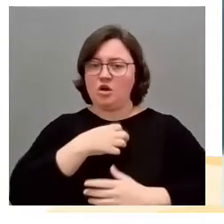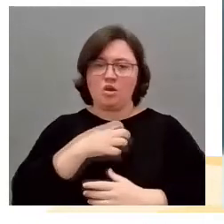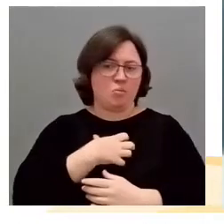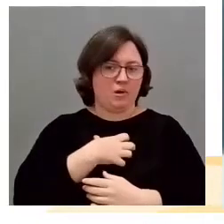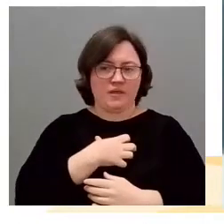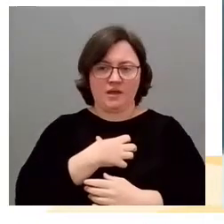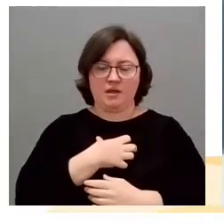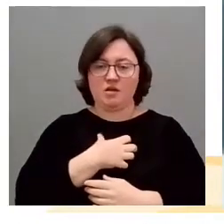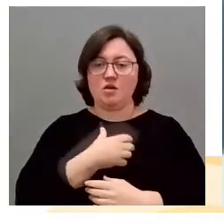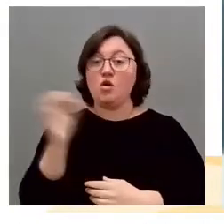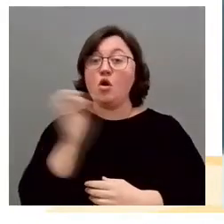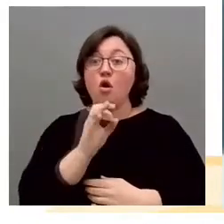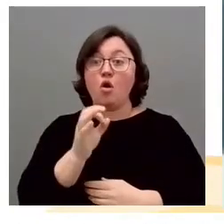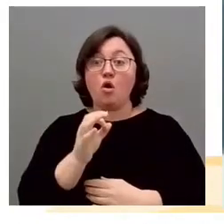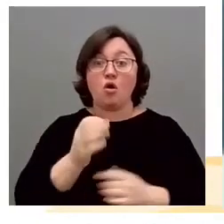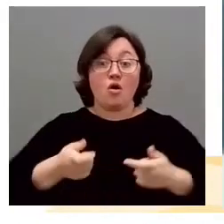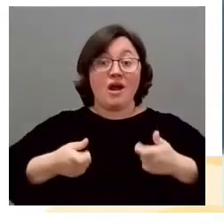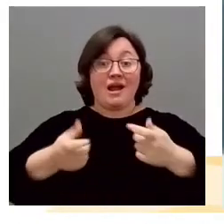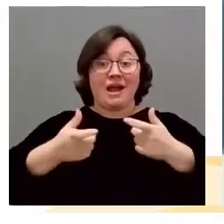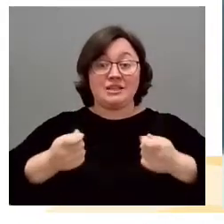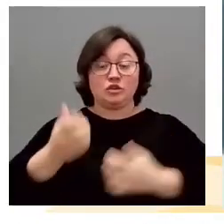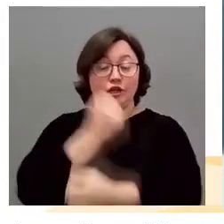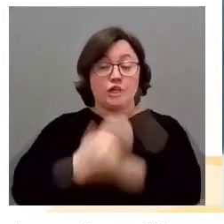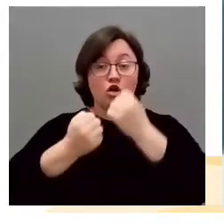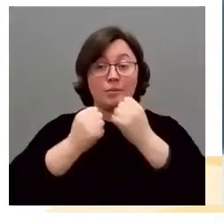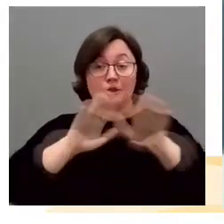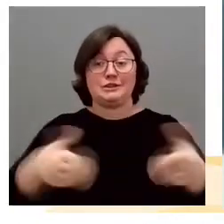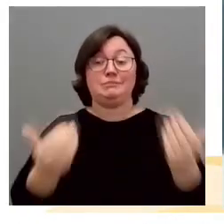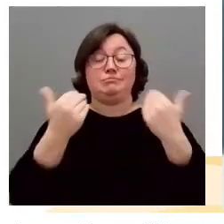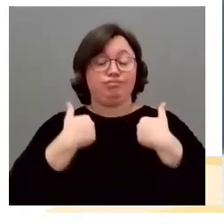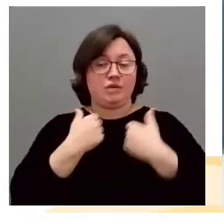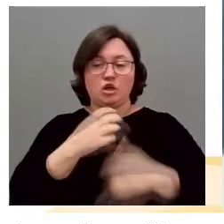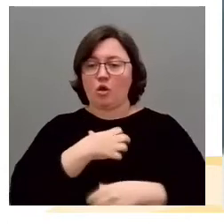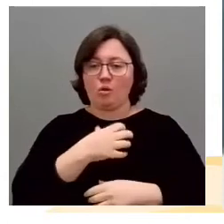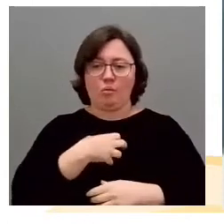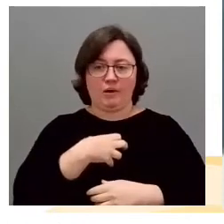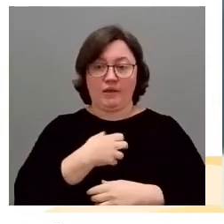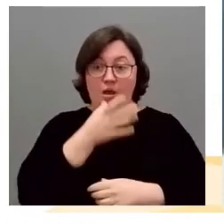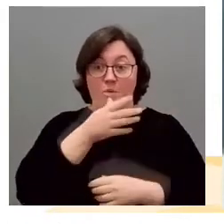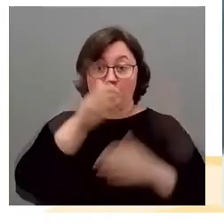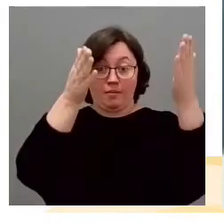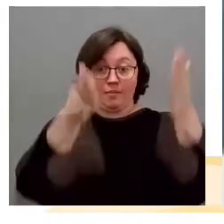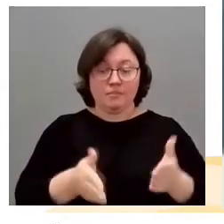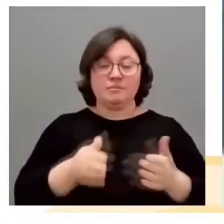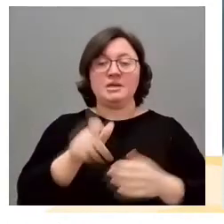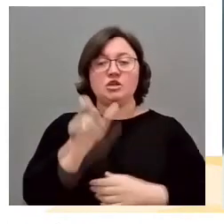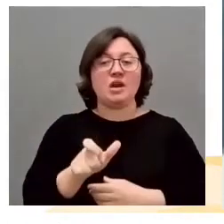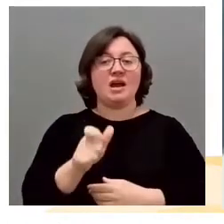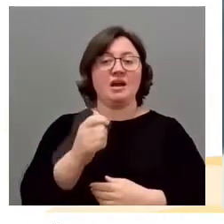las cargas económicas asociadas a las grandes necesidades de